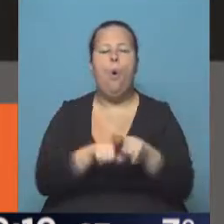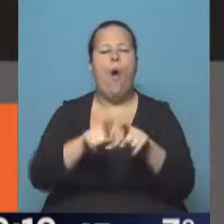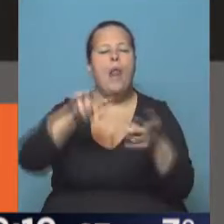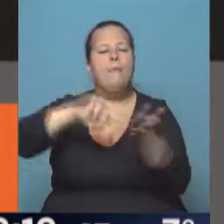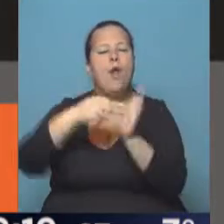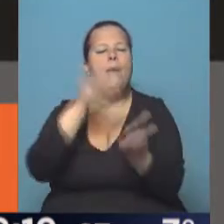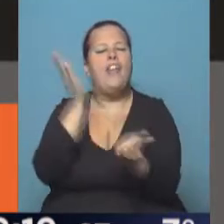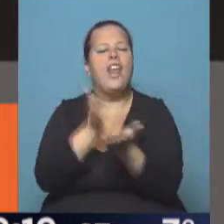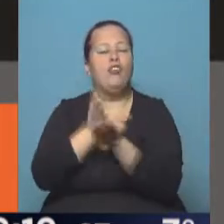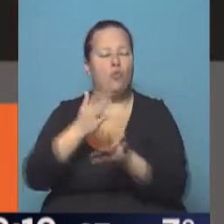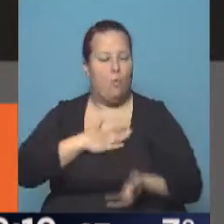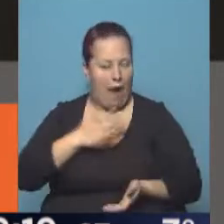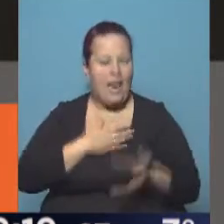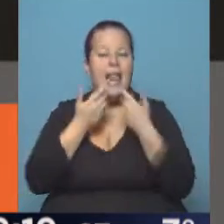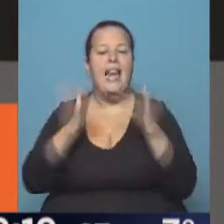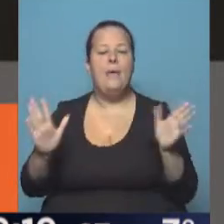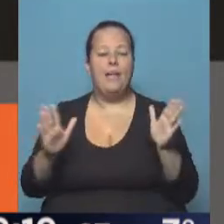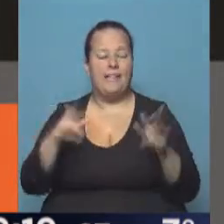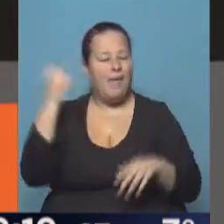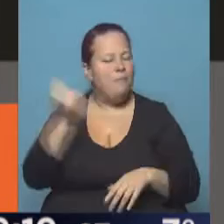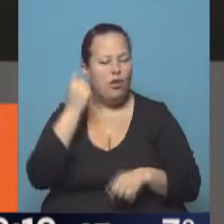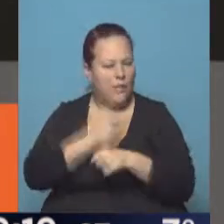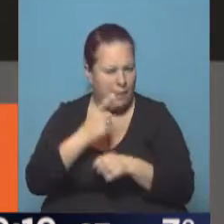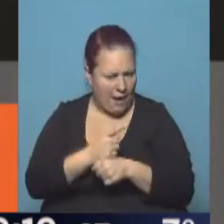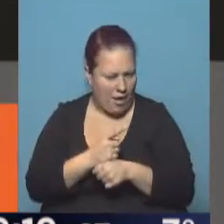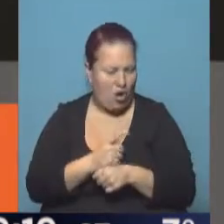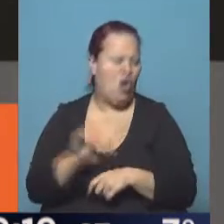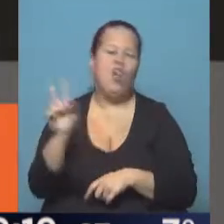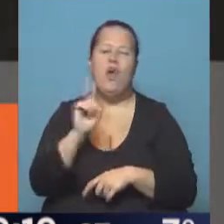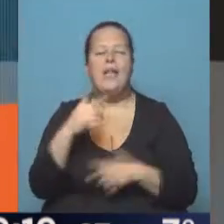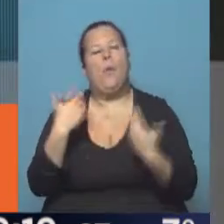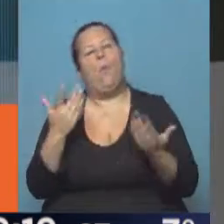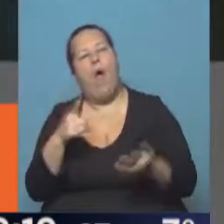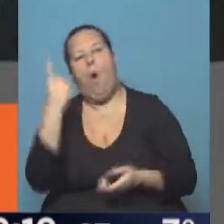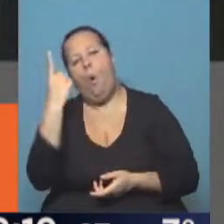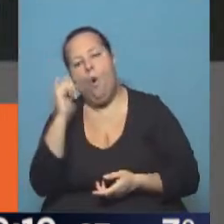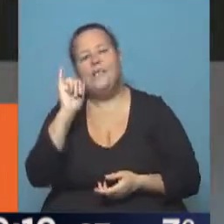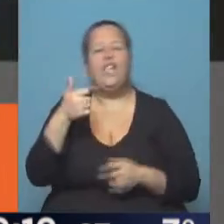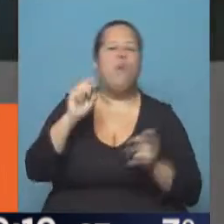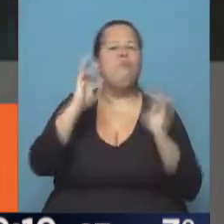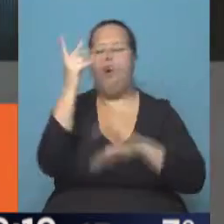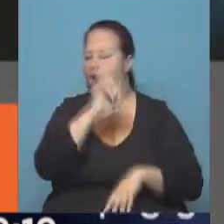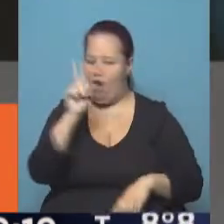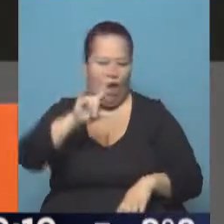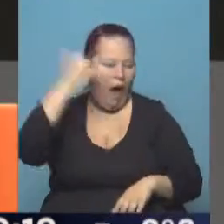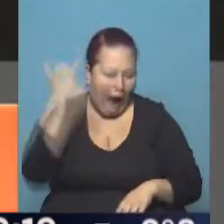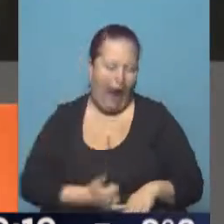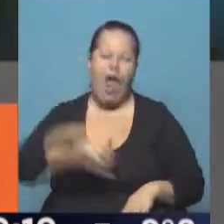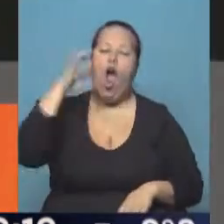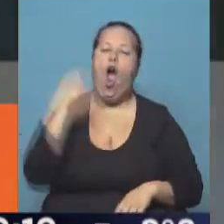problema de derechos humanos y libertades fundamentales. Bien. Ya no es una opción ni una moda, sino que existe